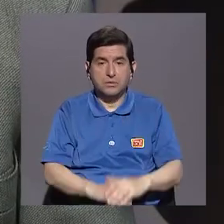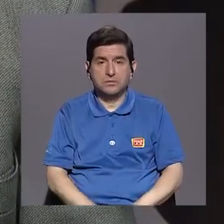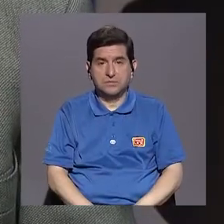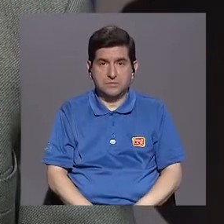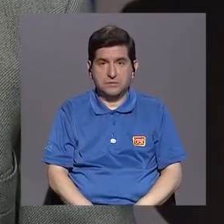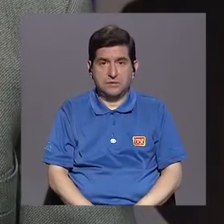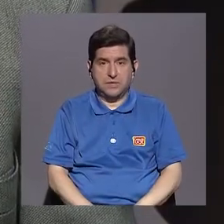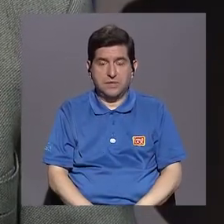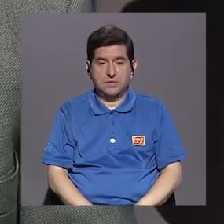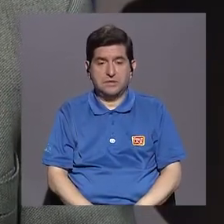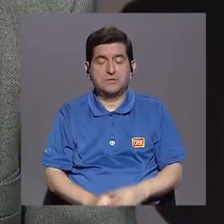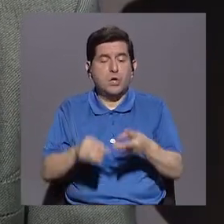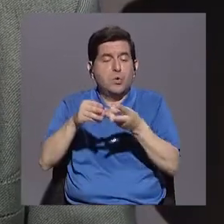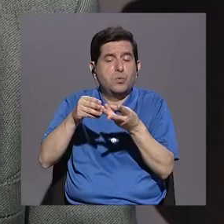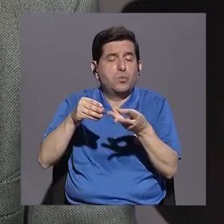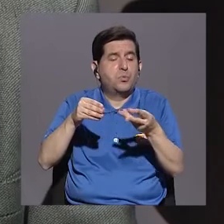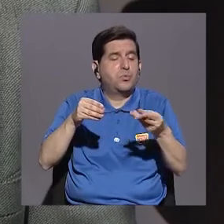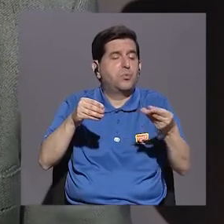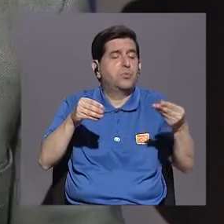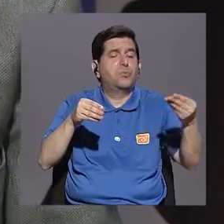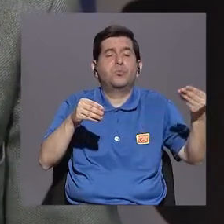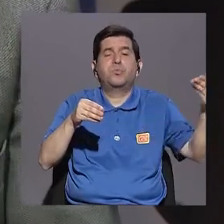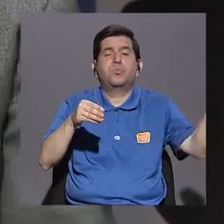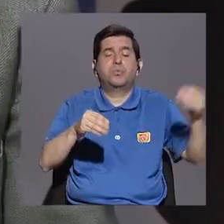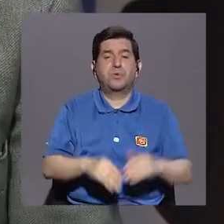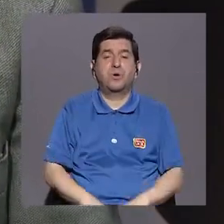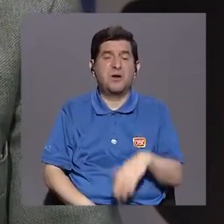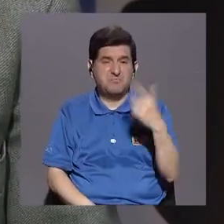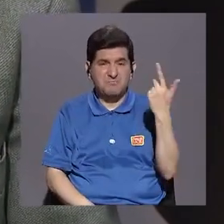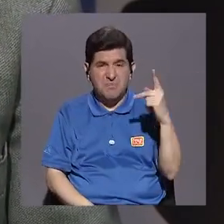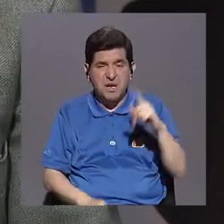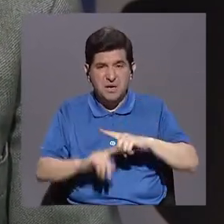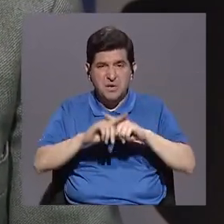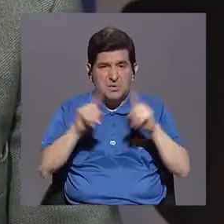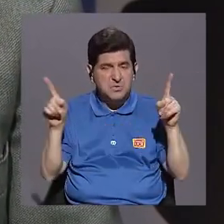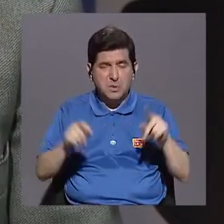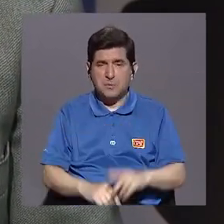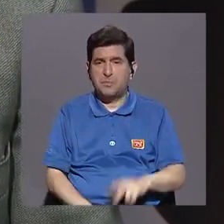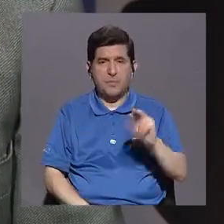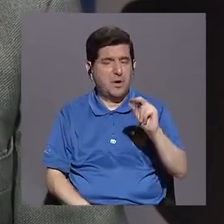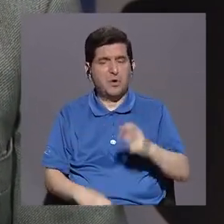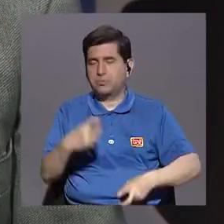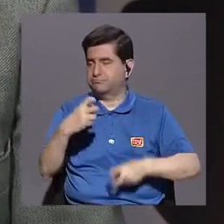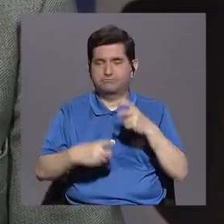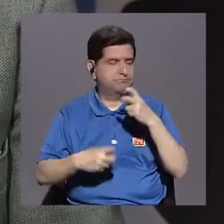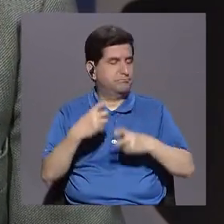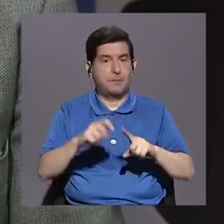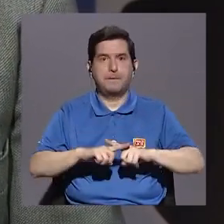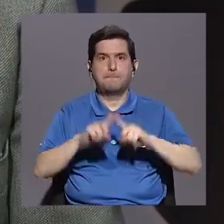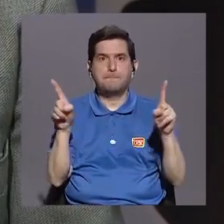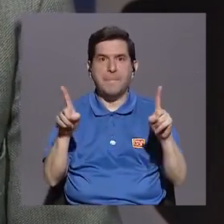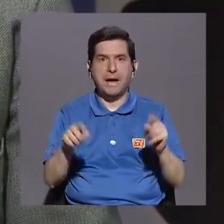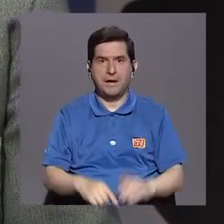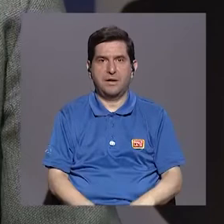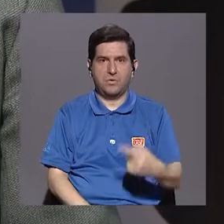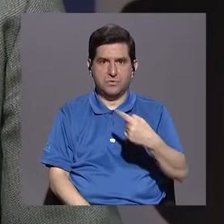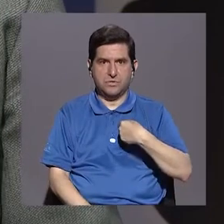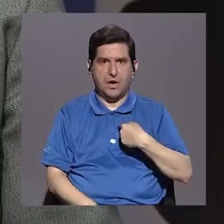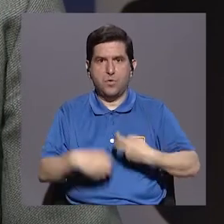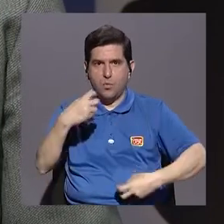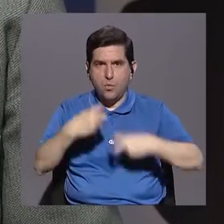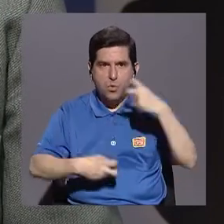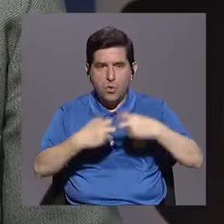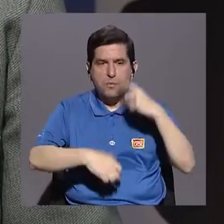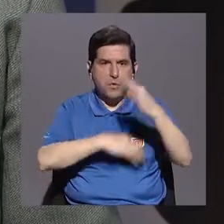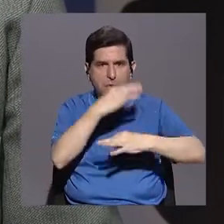o que se fugue el gas pues eso es peligroso pero no es un gran problema pero si a uno por algún problema de